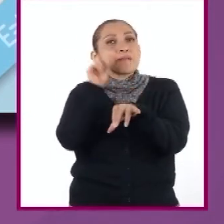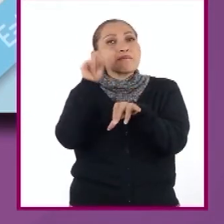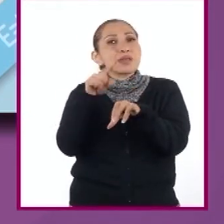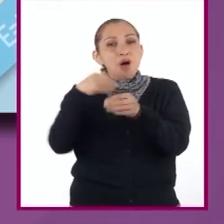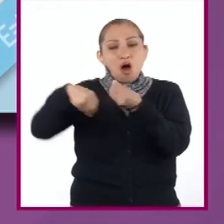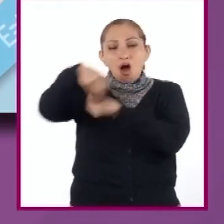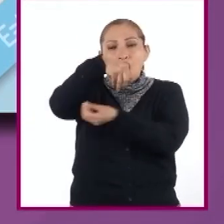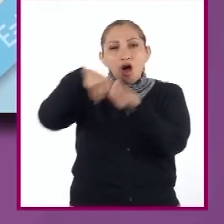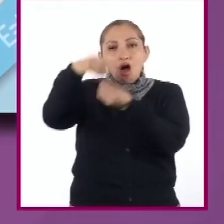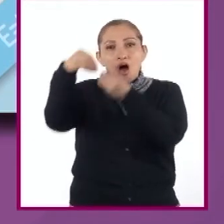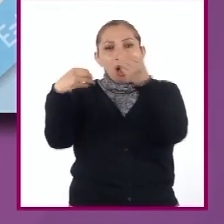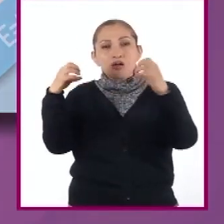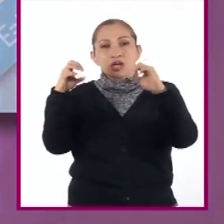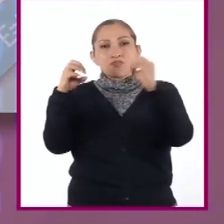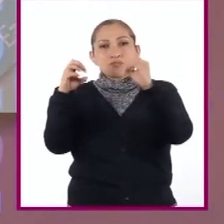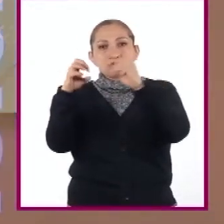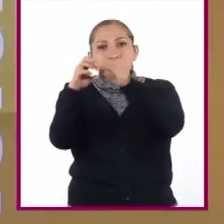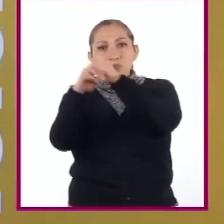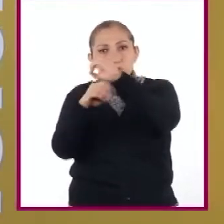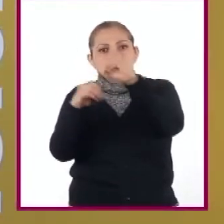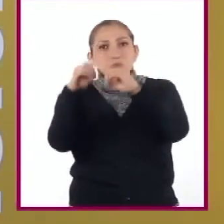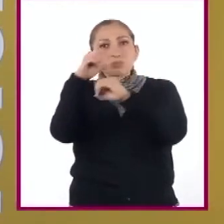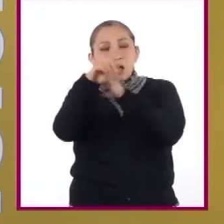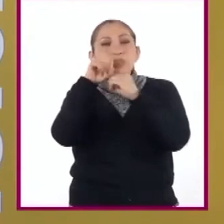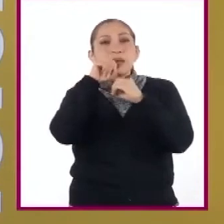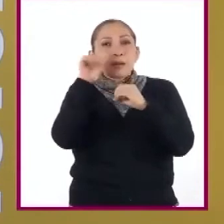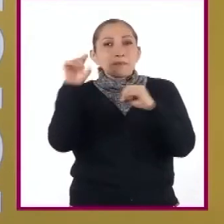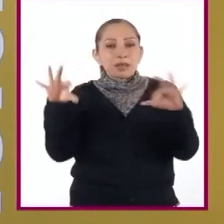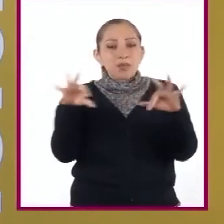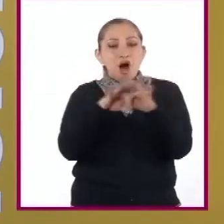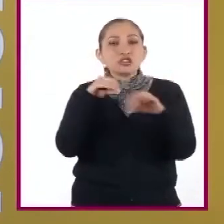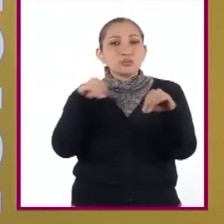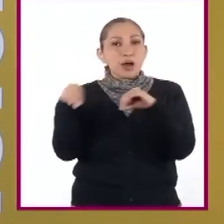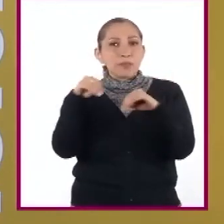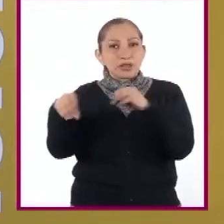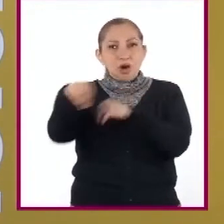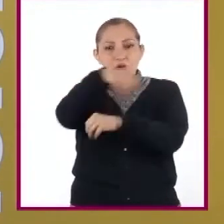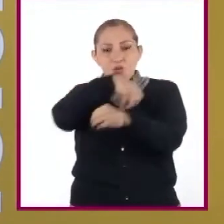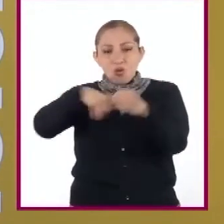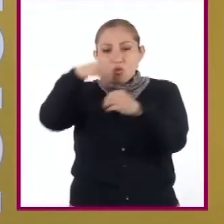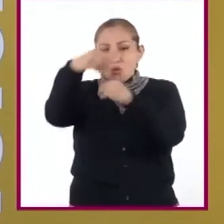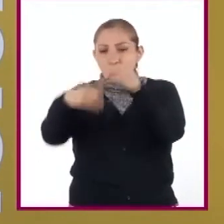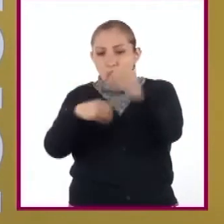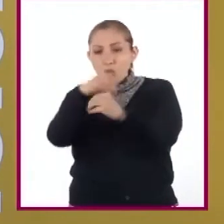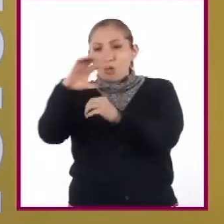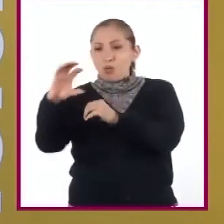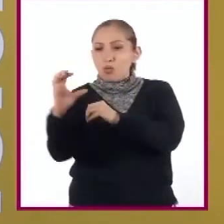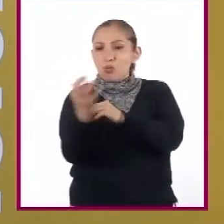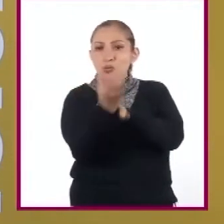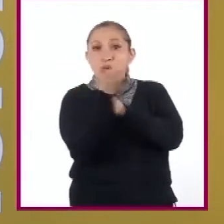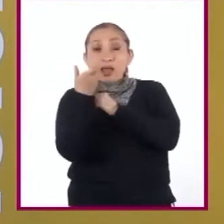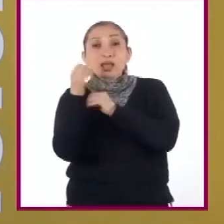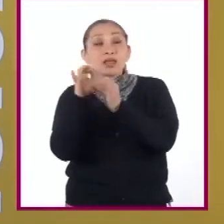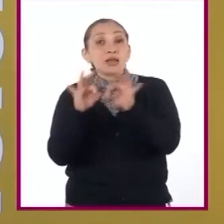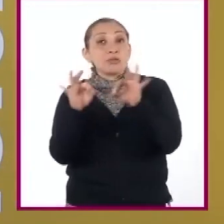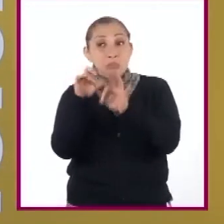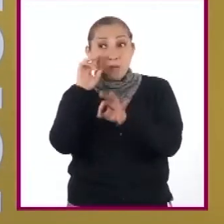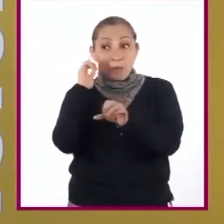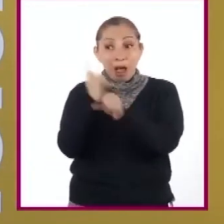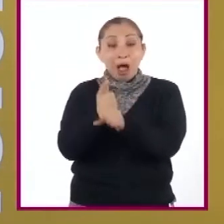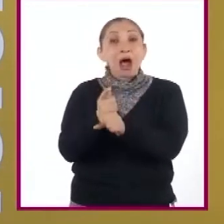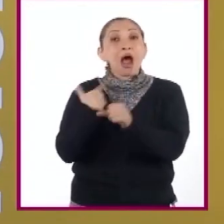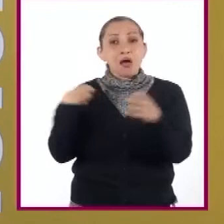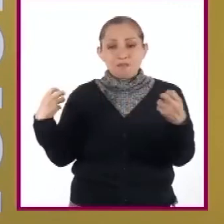rotación y vibración, además de la asociada a su movimiento de traslación, y reconoció el papel fundamental que tienen